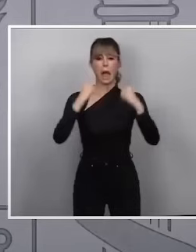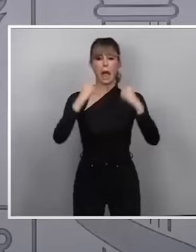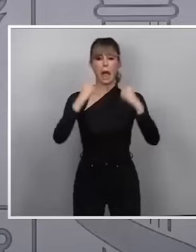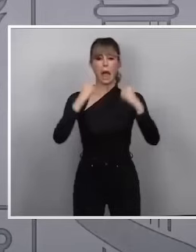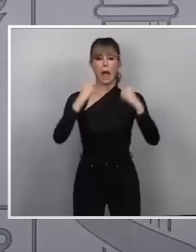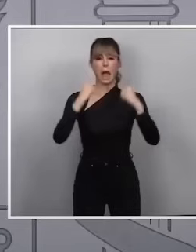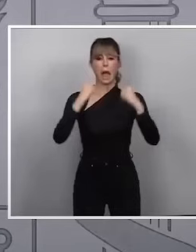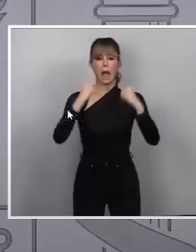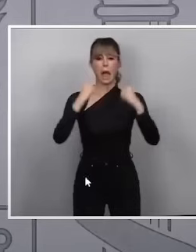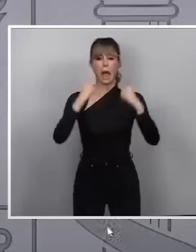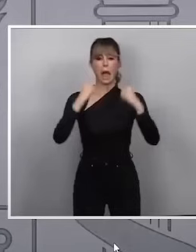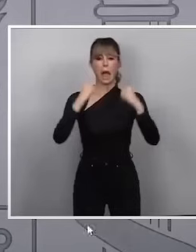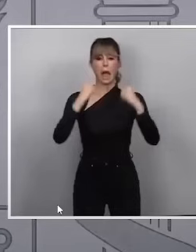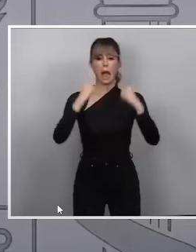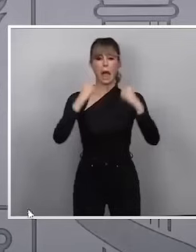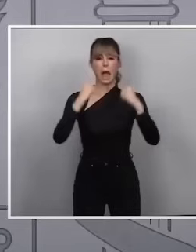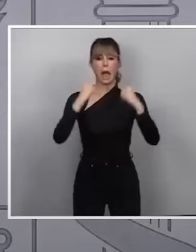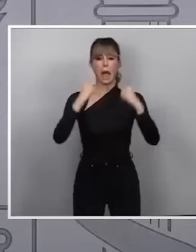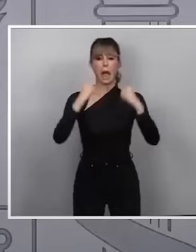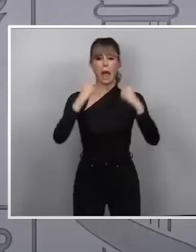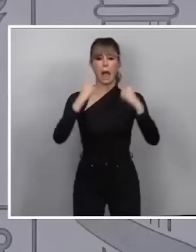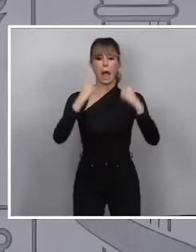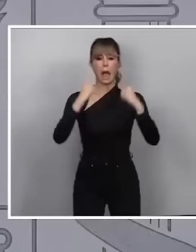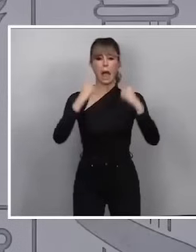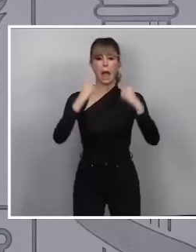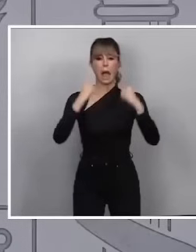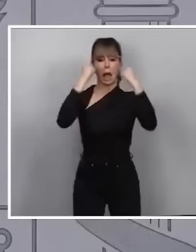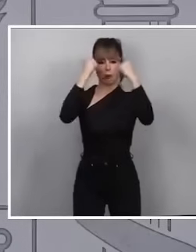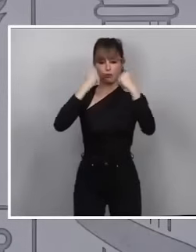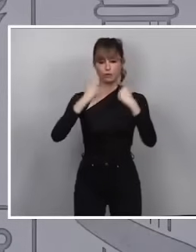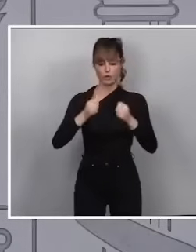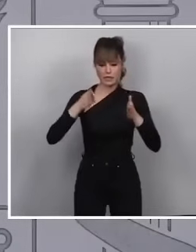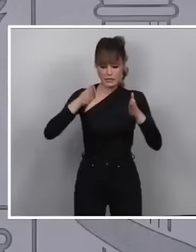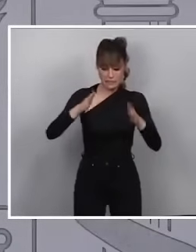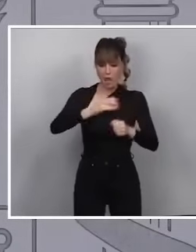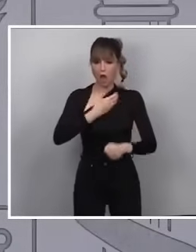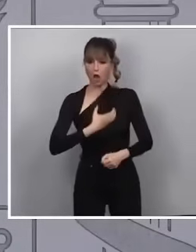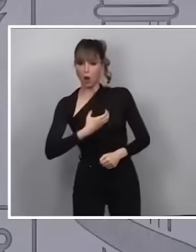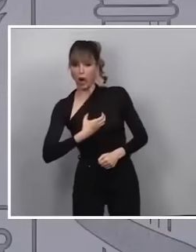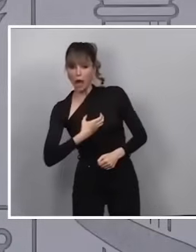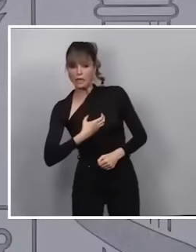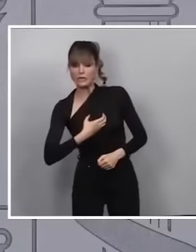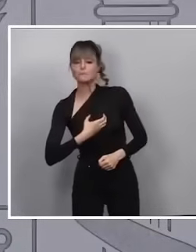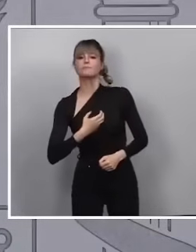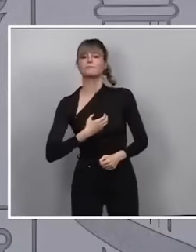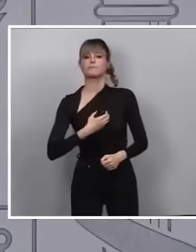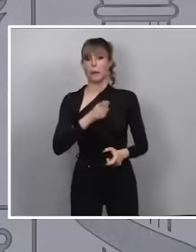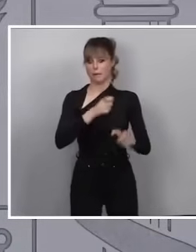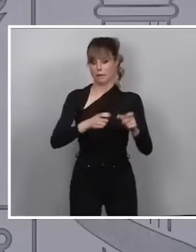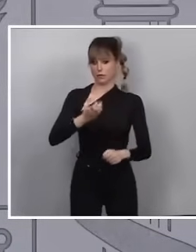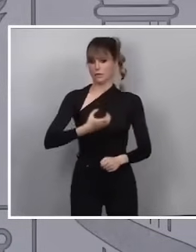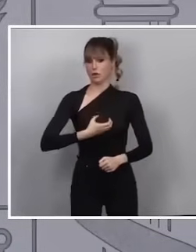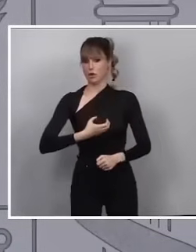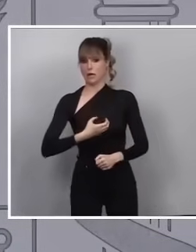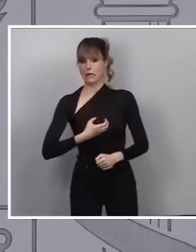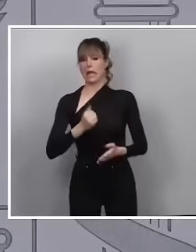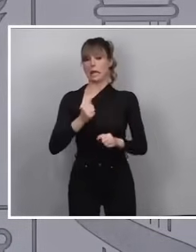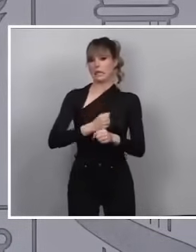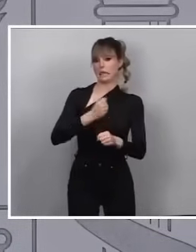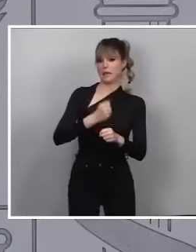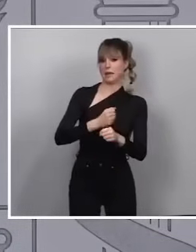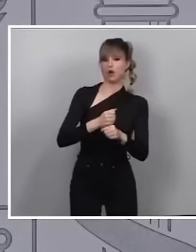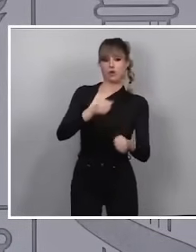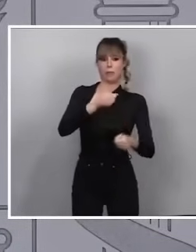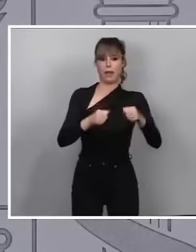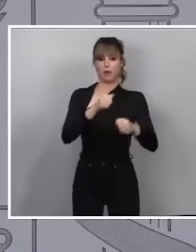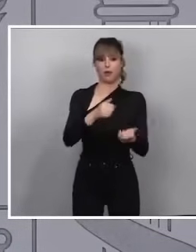1300 yo no les creo nada a nadie locales a la población local en las tareas Como por ejemplo La retirada